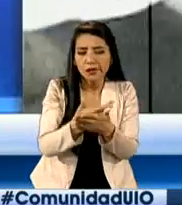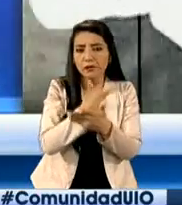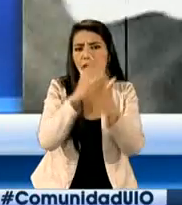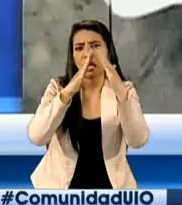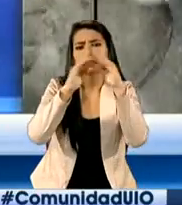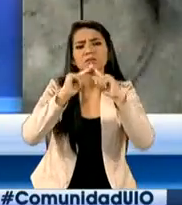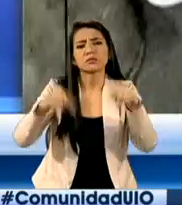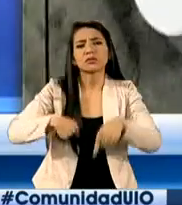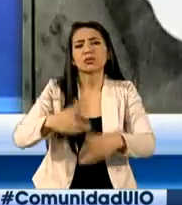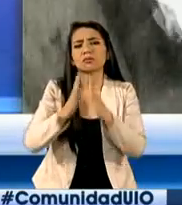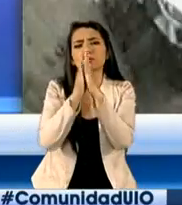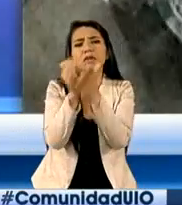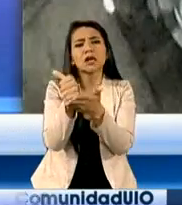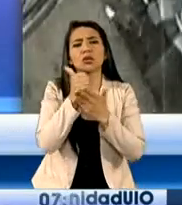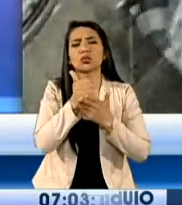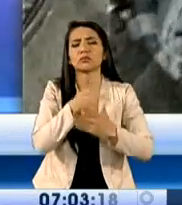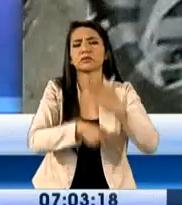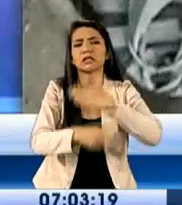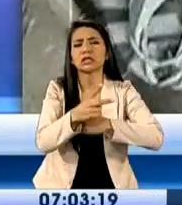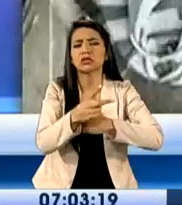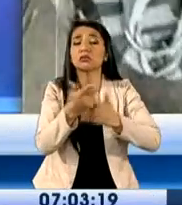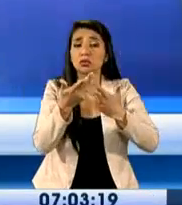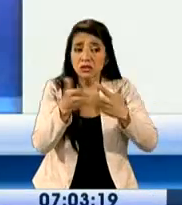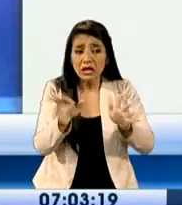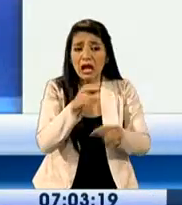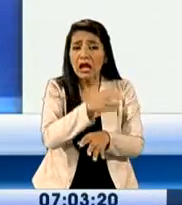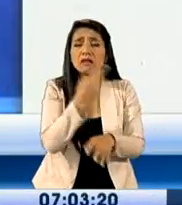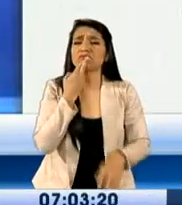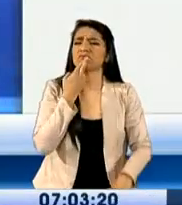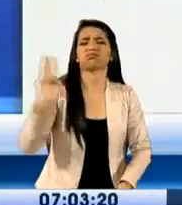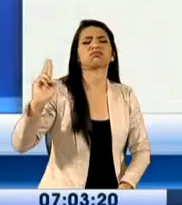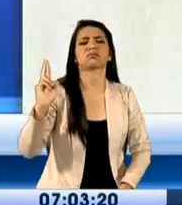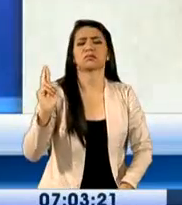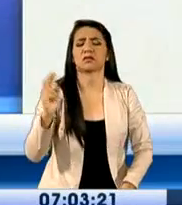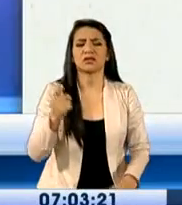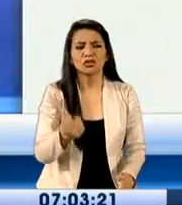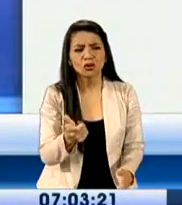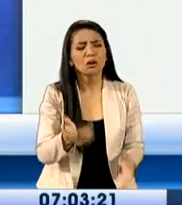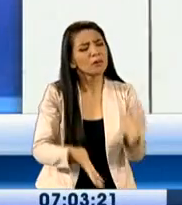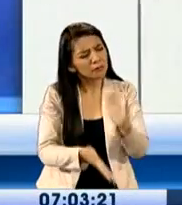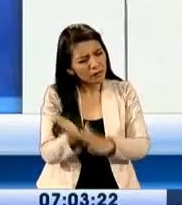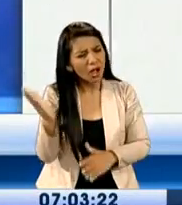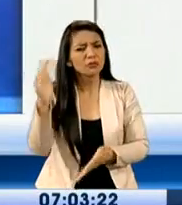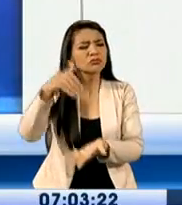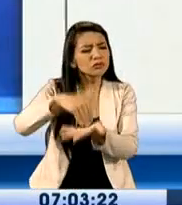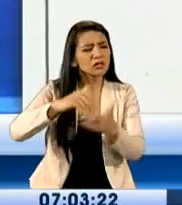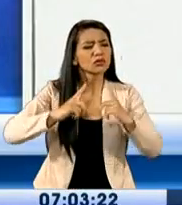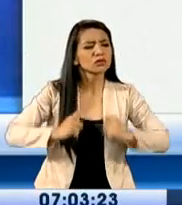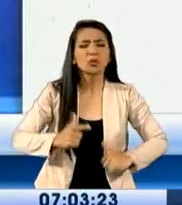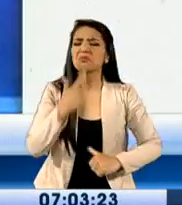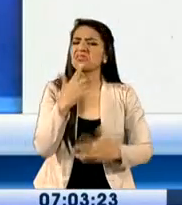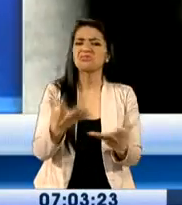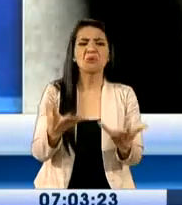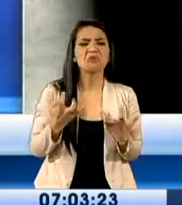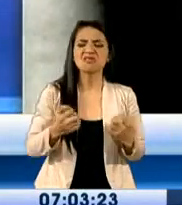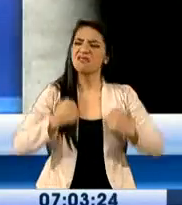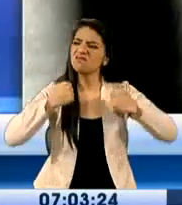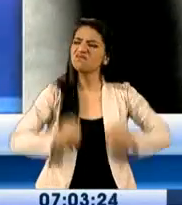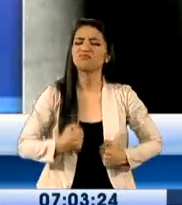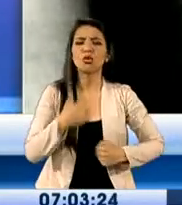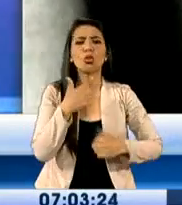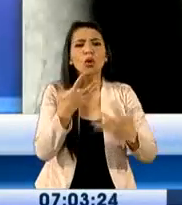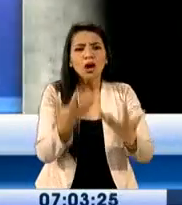porque yo lo llevo, él ya con esta rebeldía que él tiene, yo lo llevo a subcentro, le digo, vamos al subcentro, él no quiere ir,